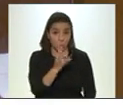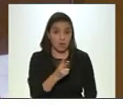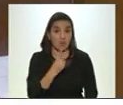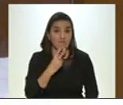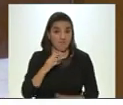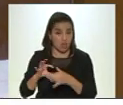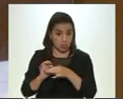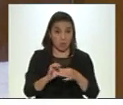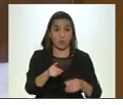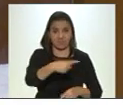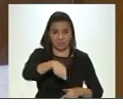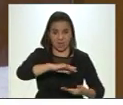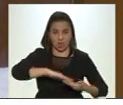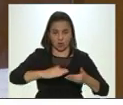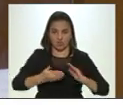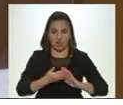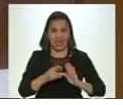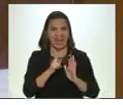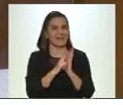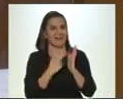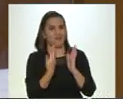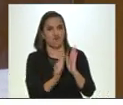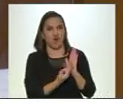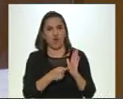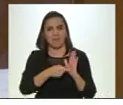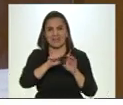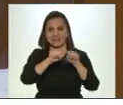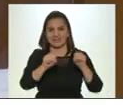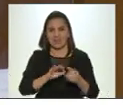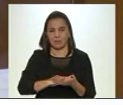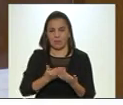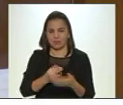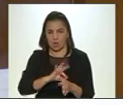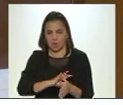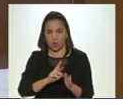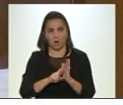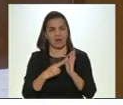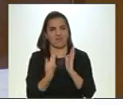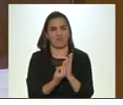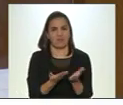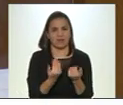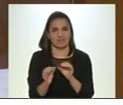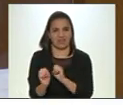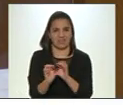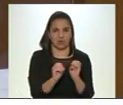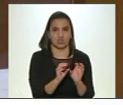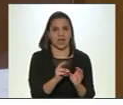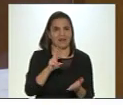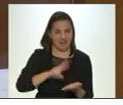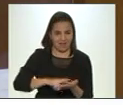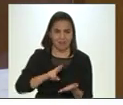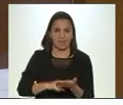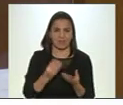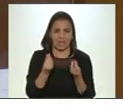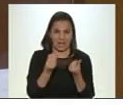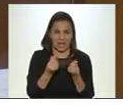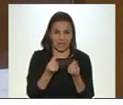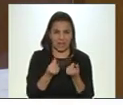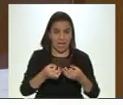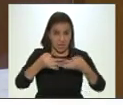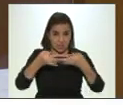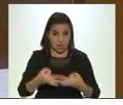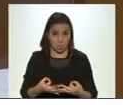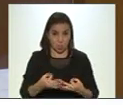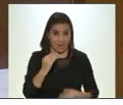comunidades. La reforma del sistema de salud, las reformas necesarias para la educación realmente de calidad y que le asegure a ese niño incluso el lugar